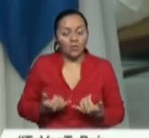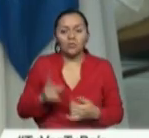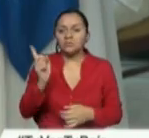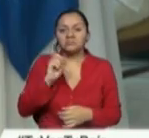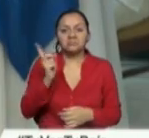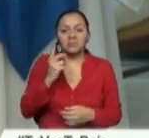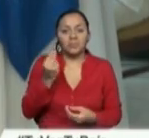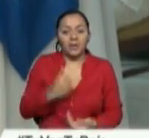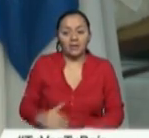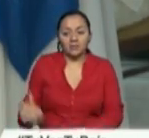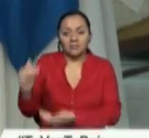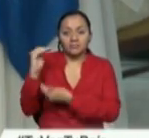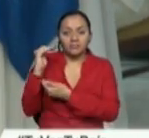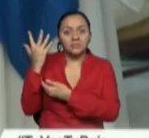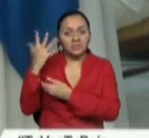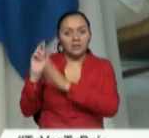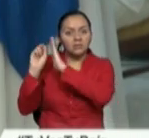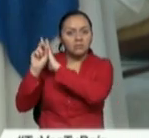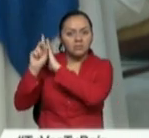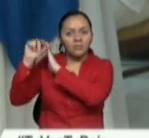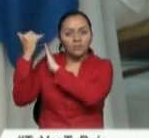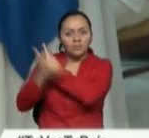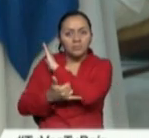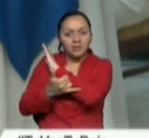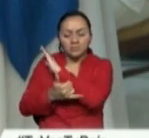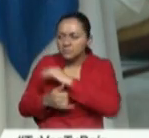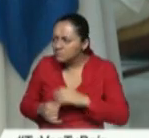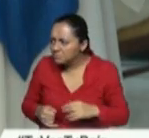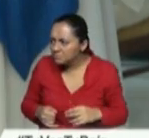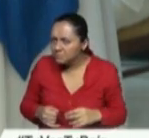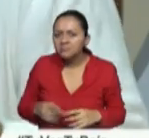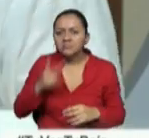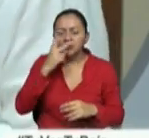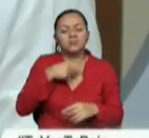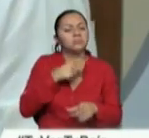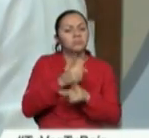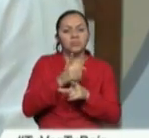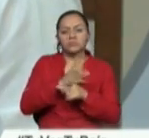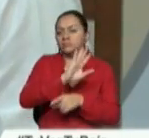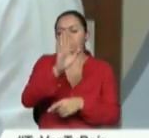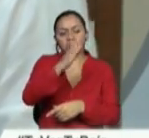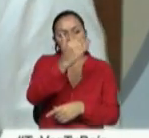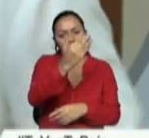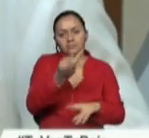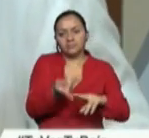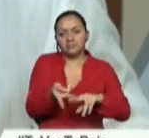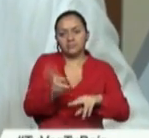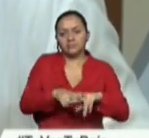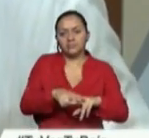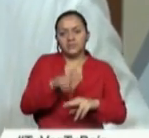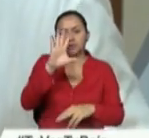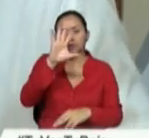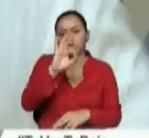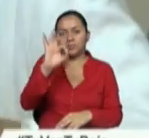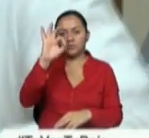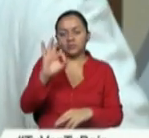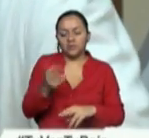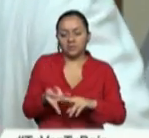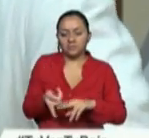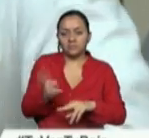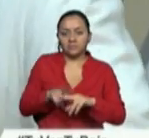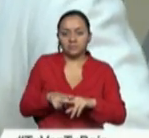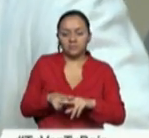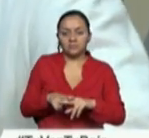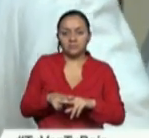pero no solo eso nos empezaron a mandar plata de nuevo afuera entonces por eso Hemos subido el encaje hemos subido el coeficiente de